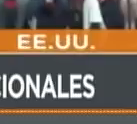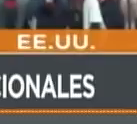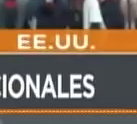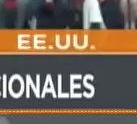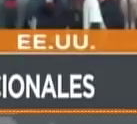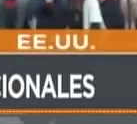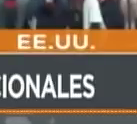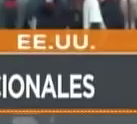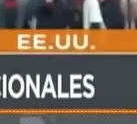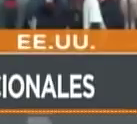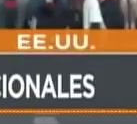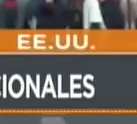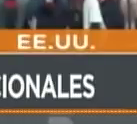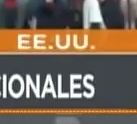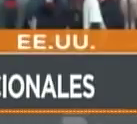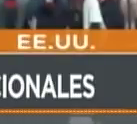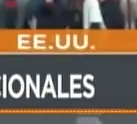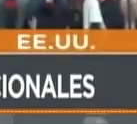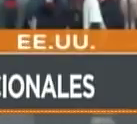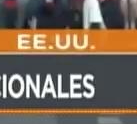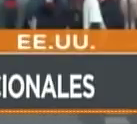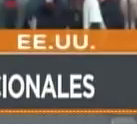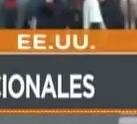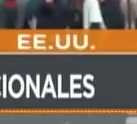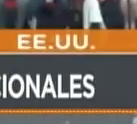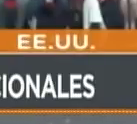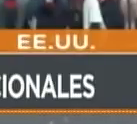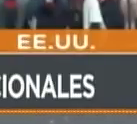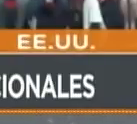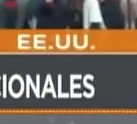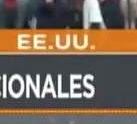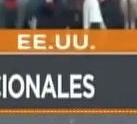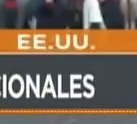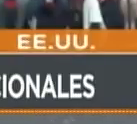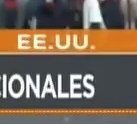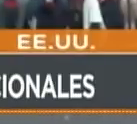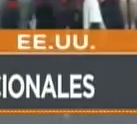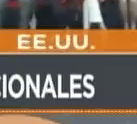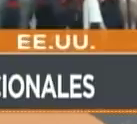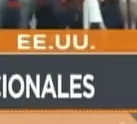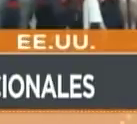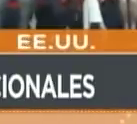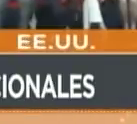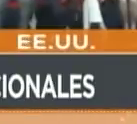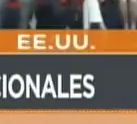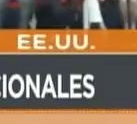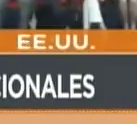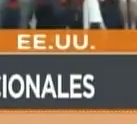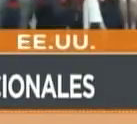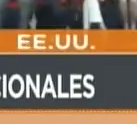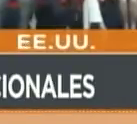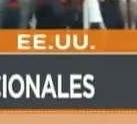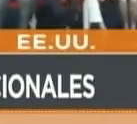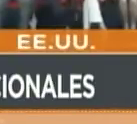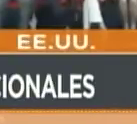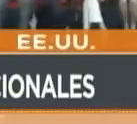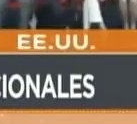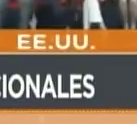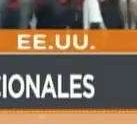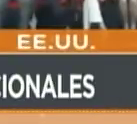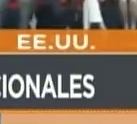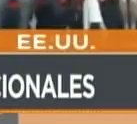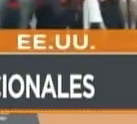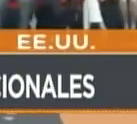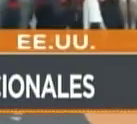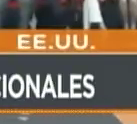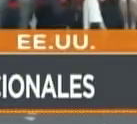Rusia, India. Y están las potencias emergentes intermedias o medias, Irán, Turquía,